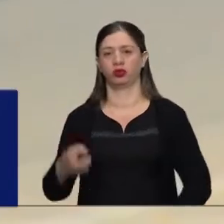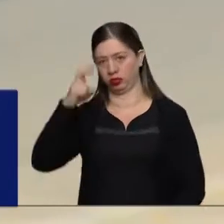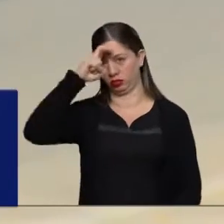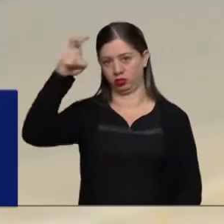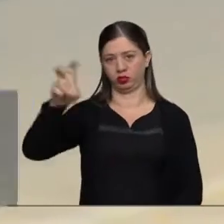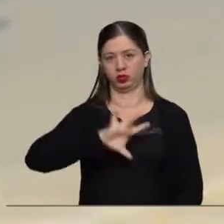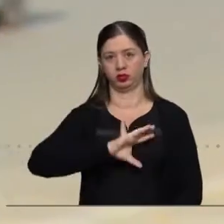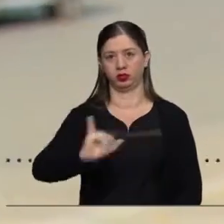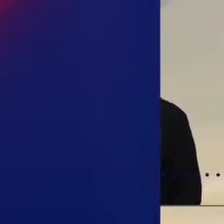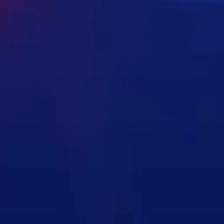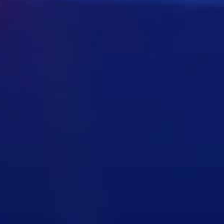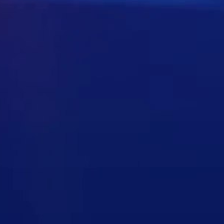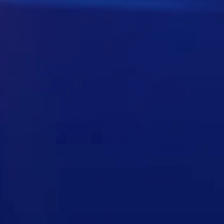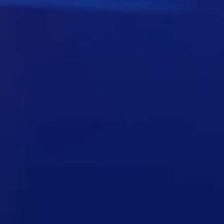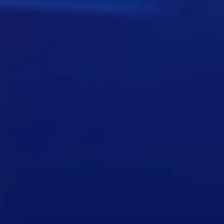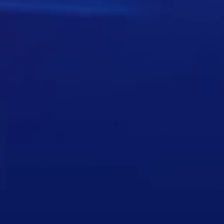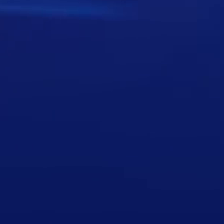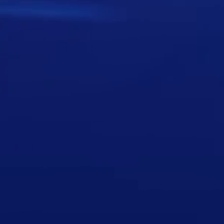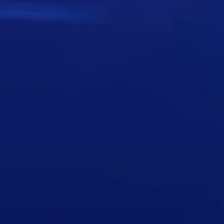ciudad.